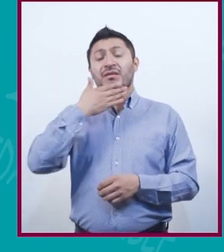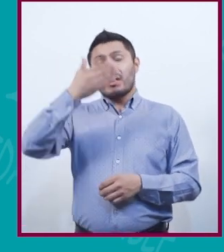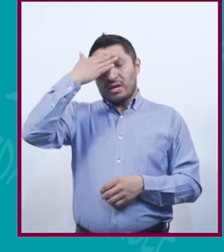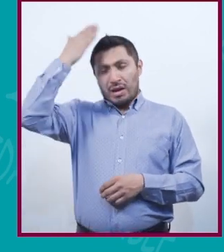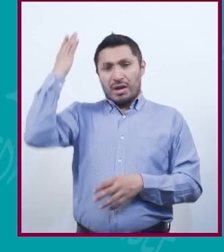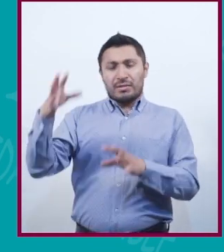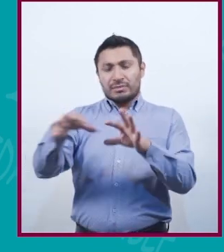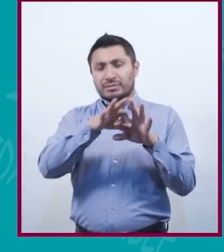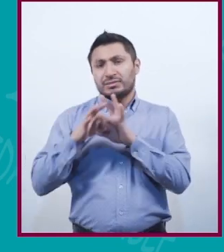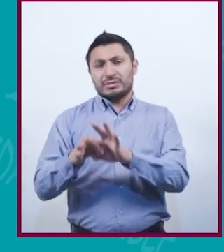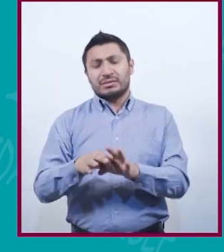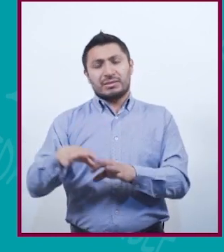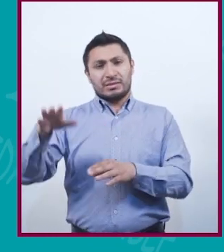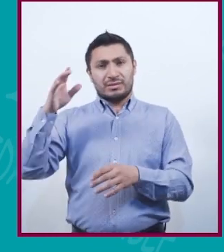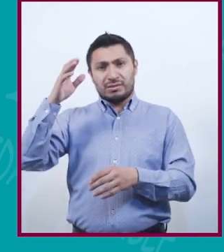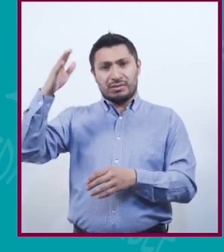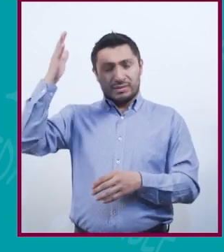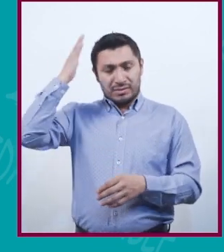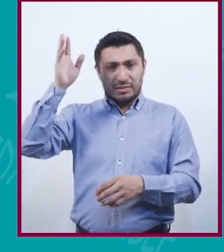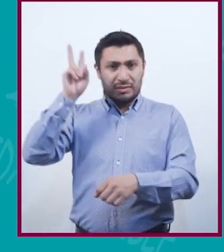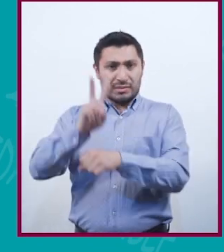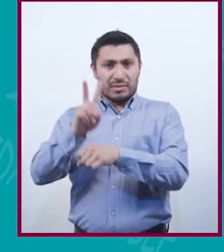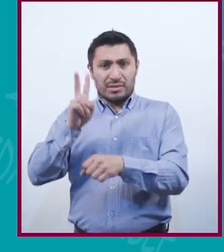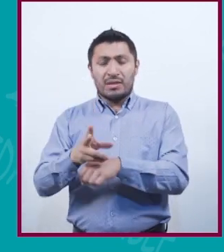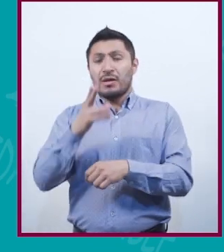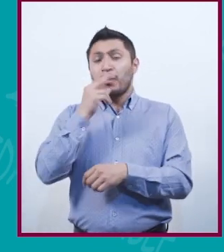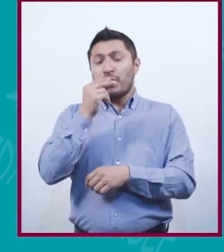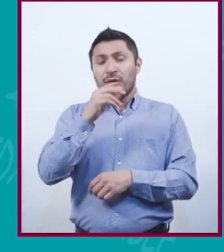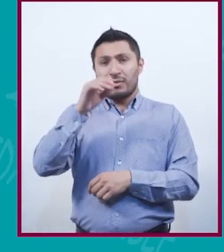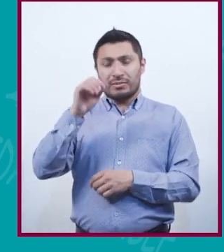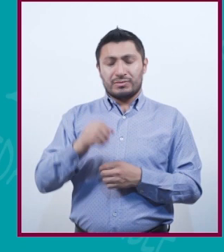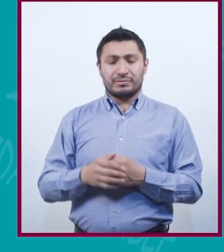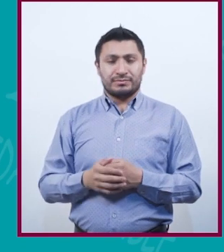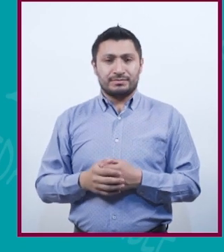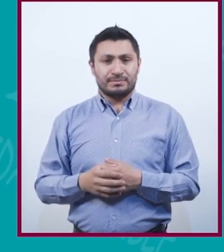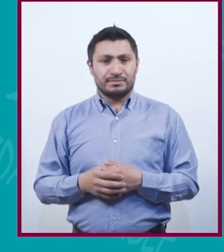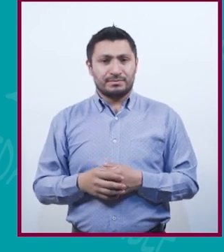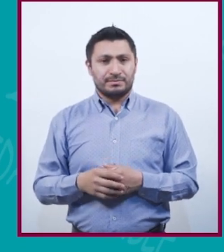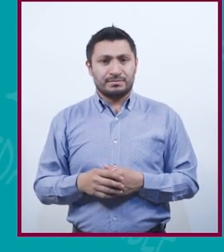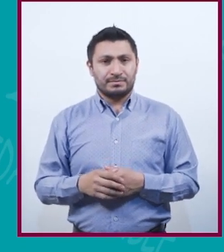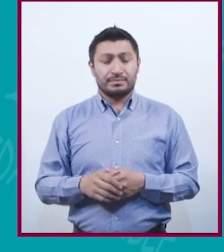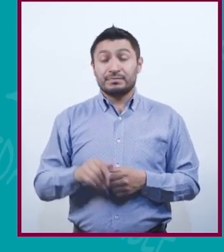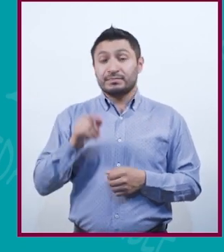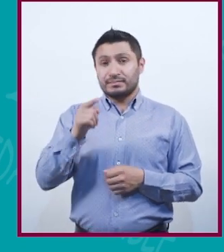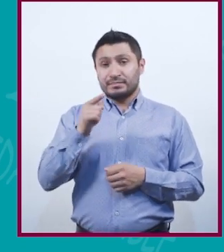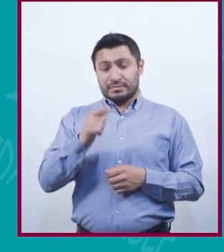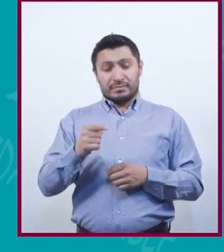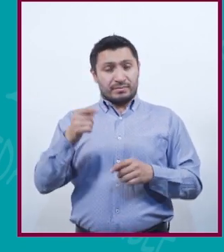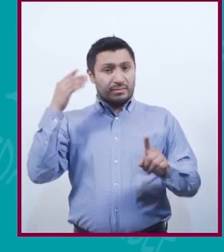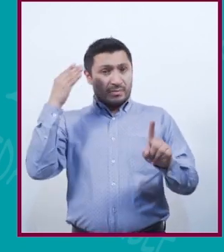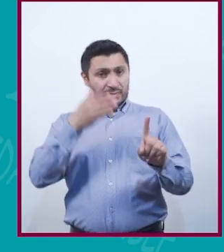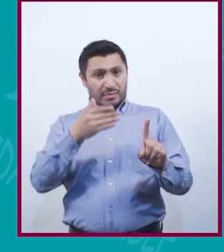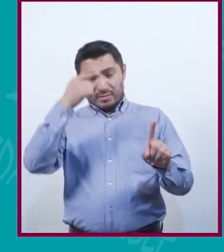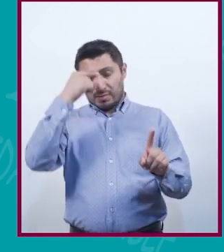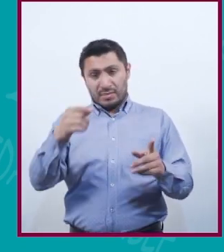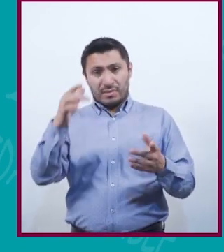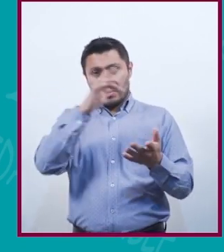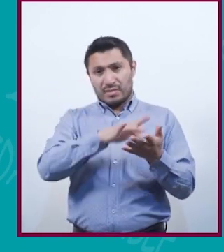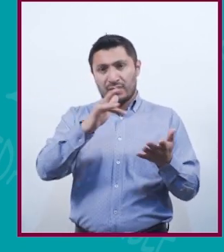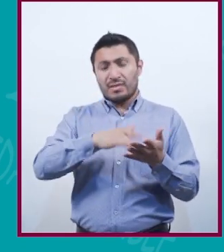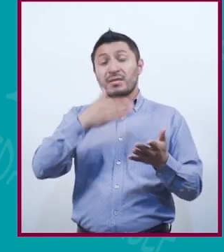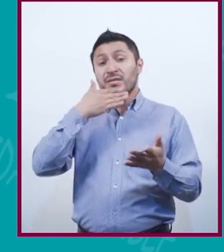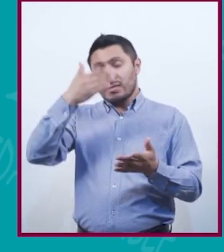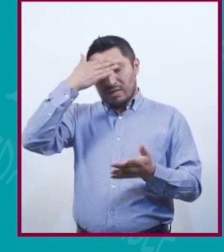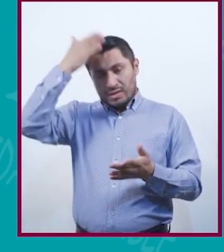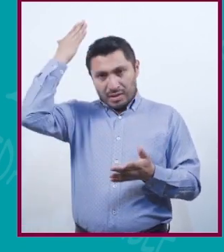árabe unificado bajo el liderazgo de la familia del sheriff, la familia de los Hachemí. Y ello para lograr el apoyo